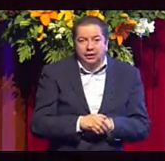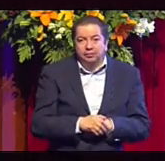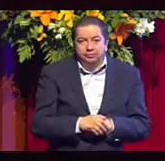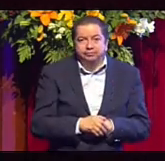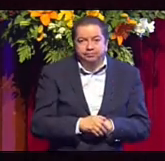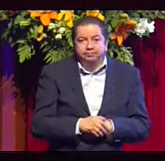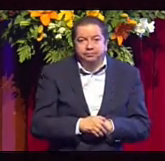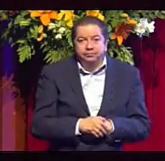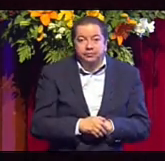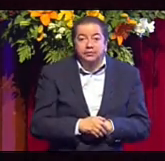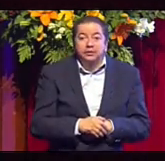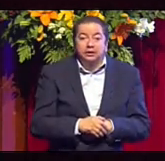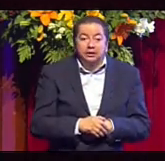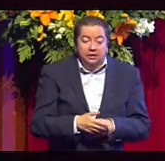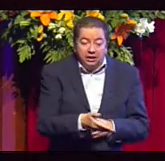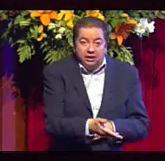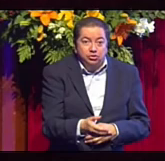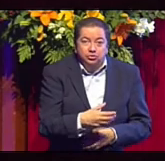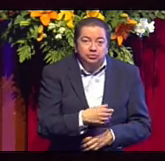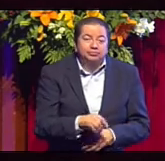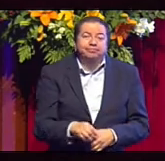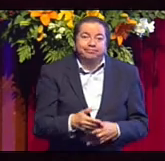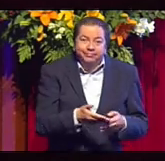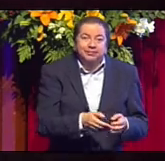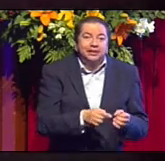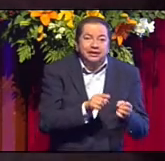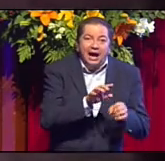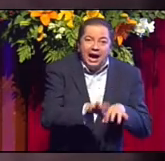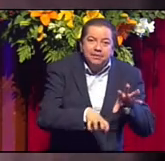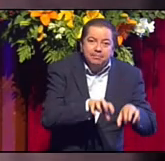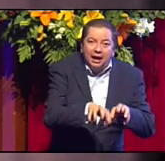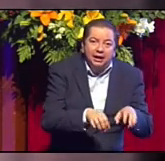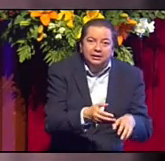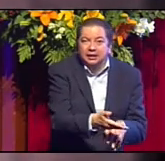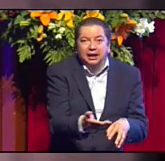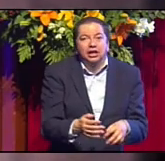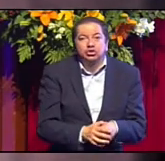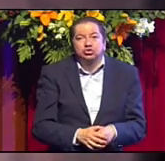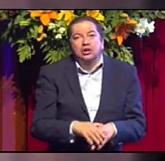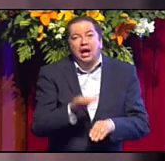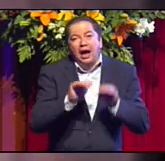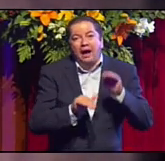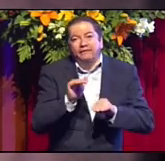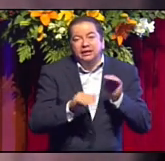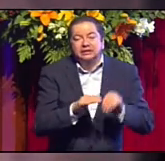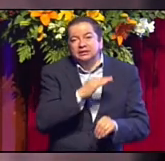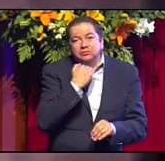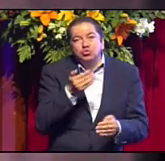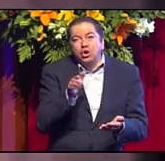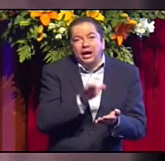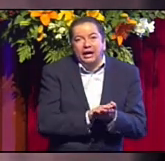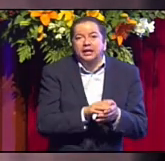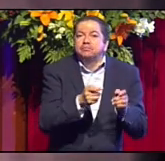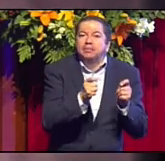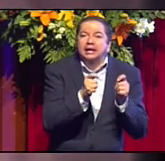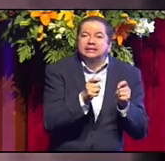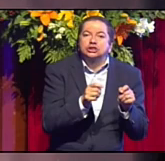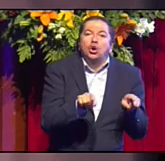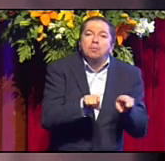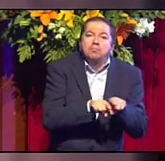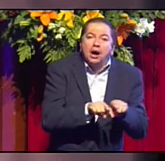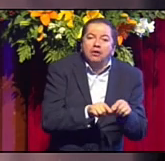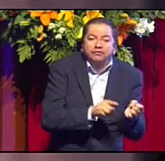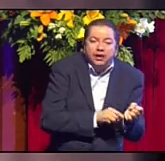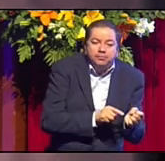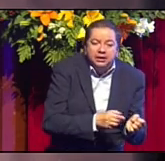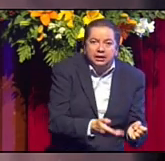hermanos pequeños que tenemos en la casa y los queremos, muchas veces se mueren porque no existe la posibilidad de poder